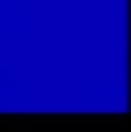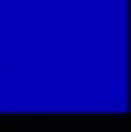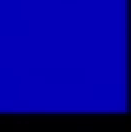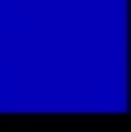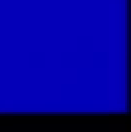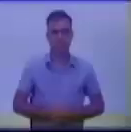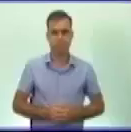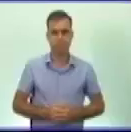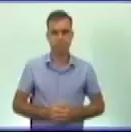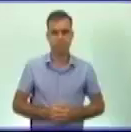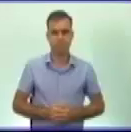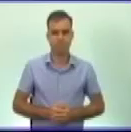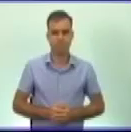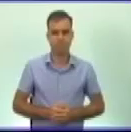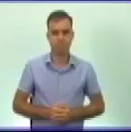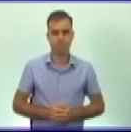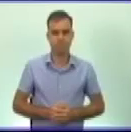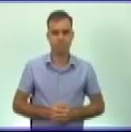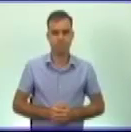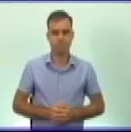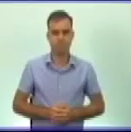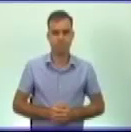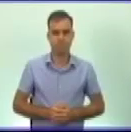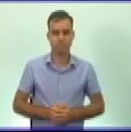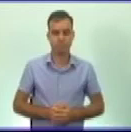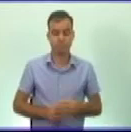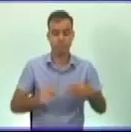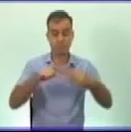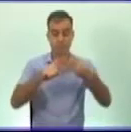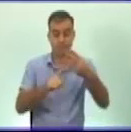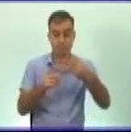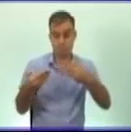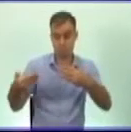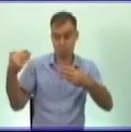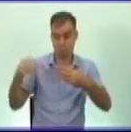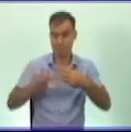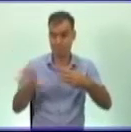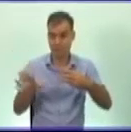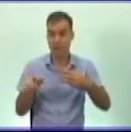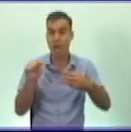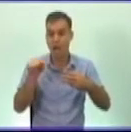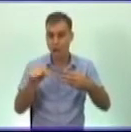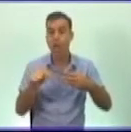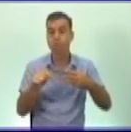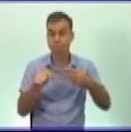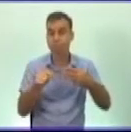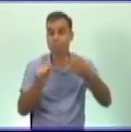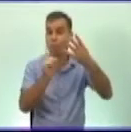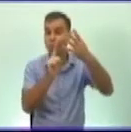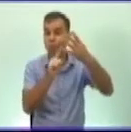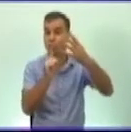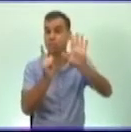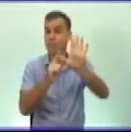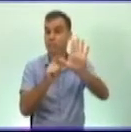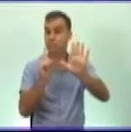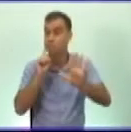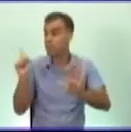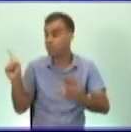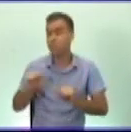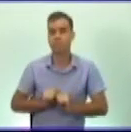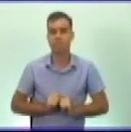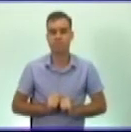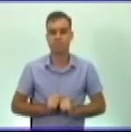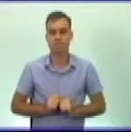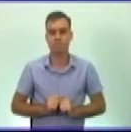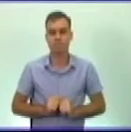Fíjense que además de los aspectos que habíamos puesto, también tienen función cúbica, modular proporcionalidad inversa, dada la ecuación